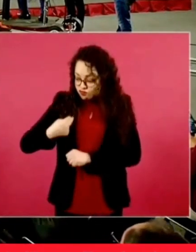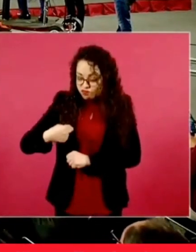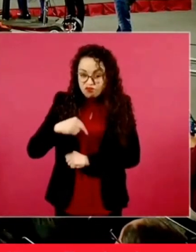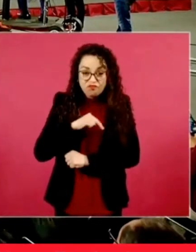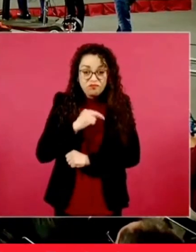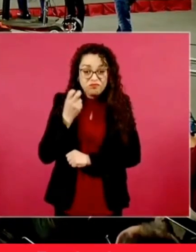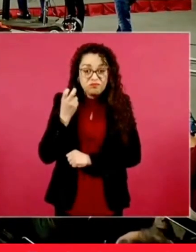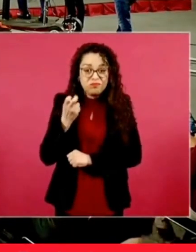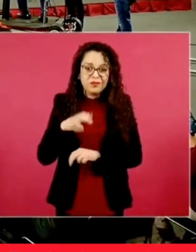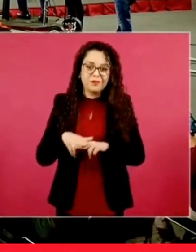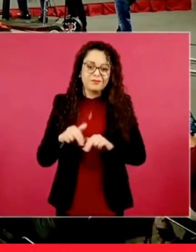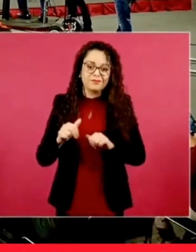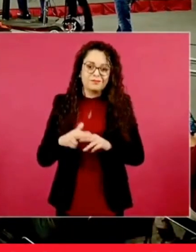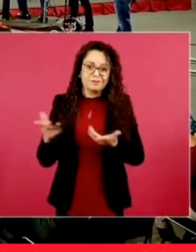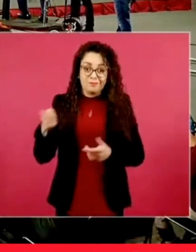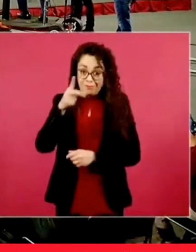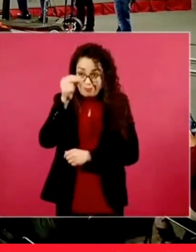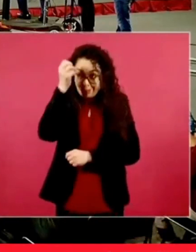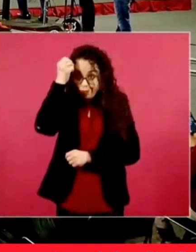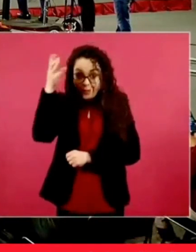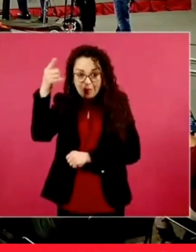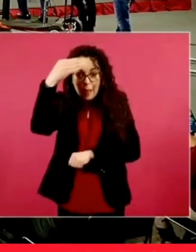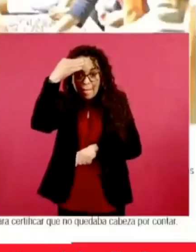Es para refrescar la memoria.